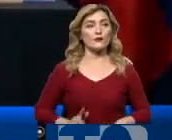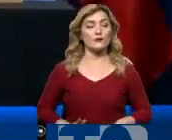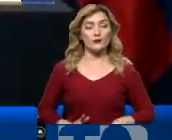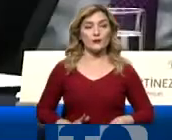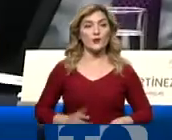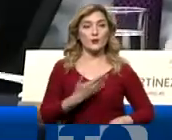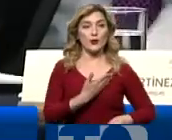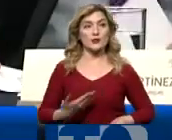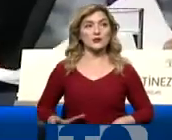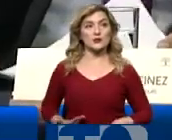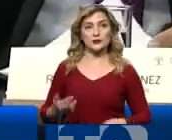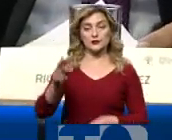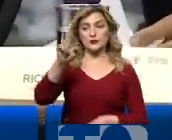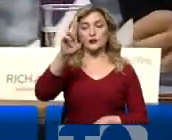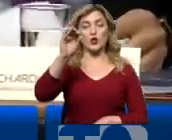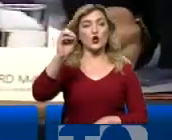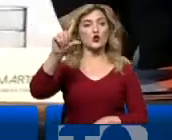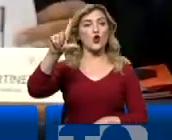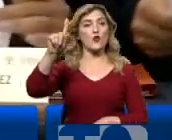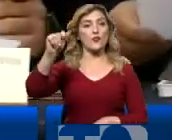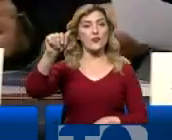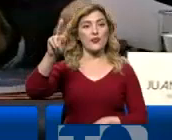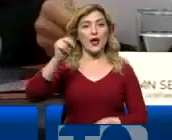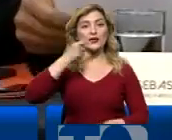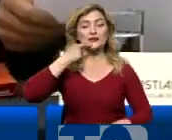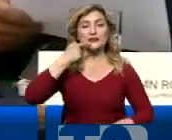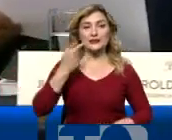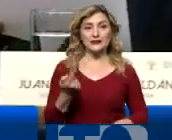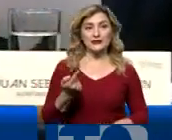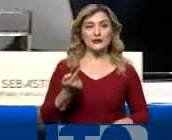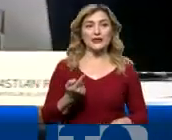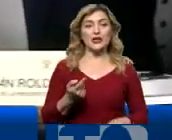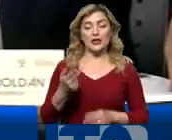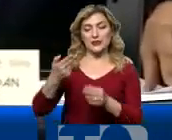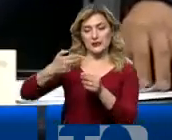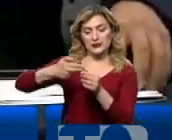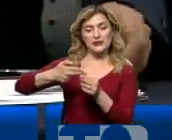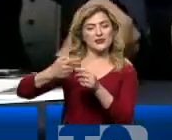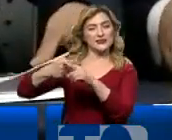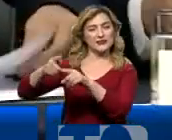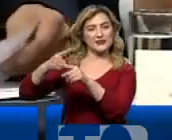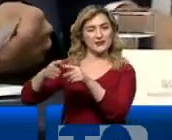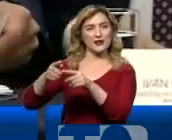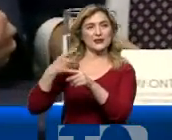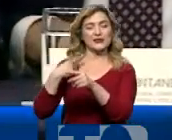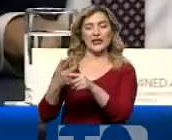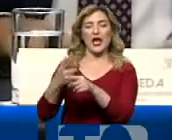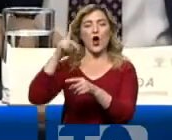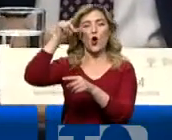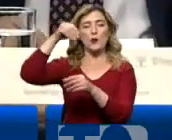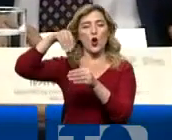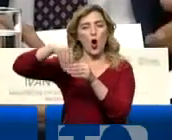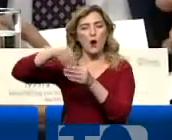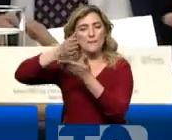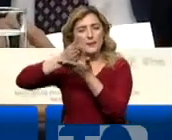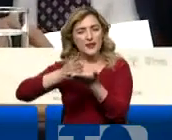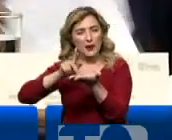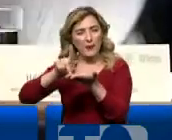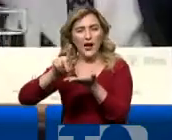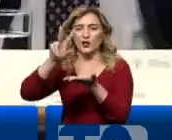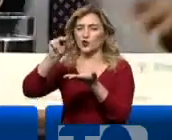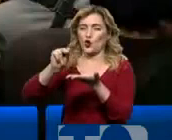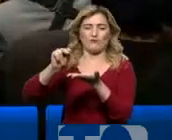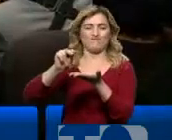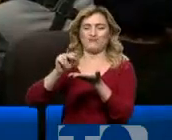Juan Sebastián Roldán, manifestó que la eliminación de los subsidios a los combustibles permitirá equilibrar la economía del